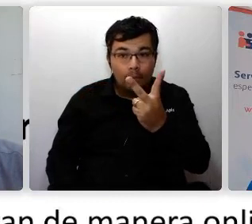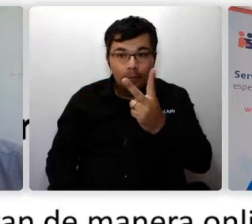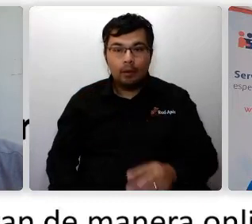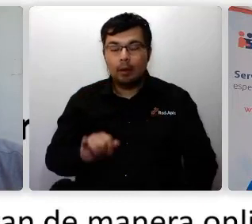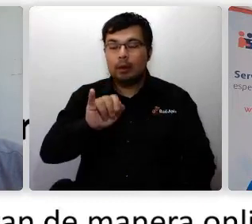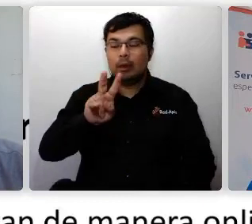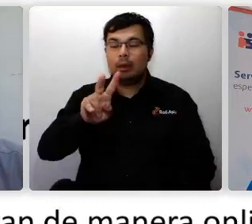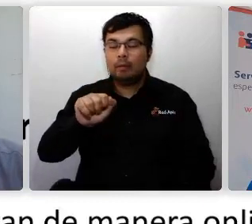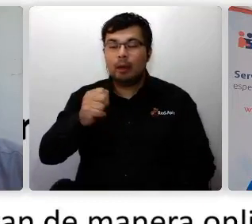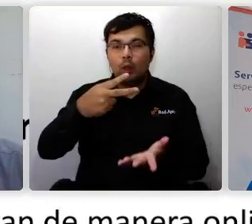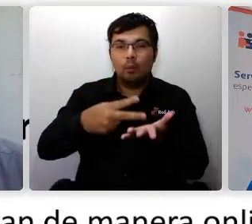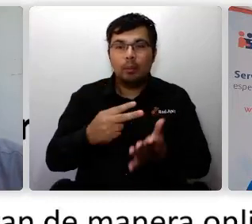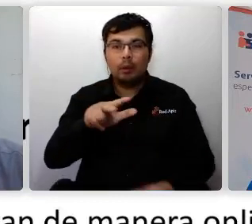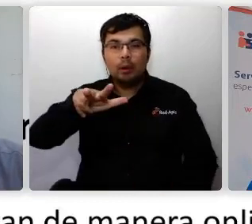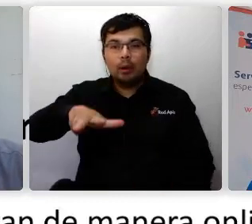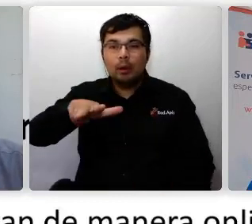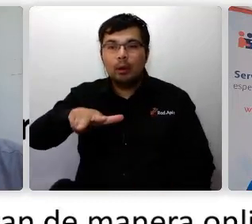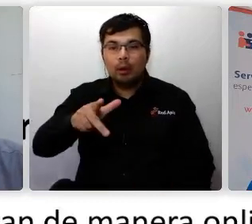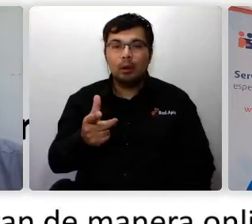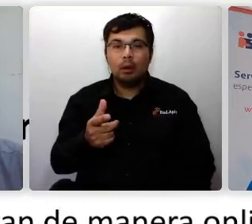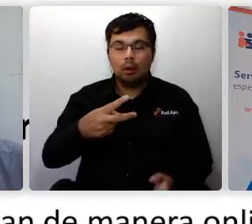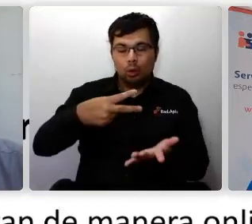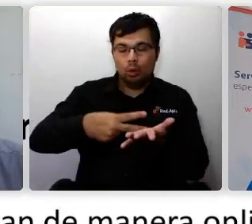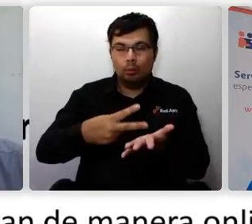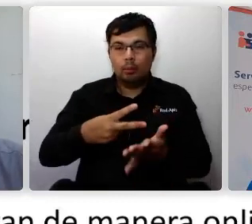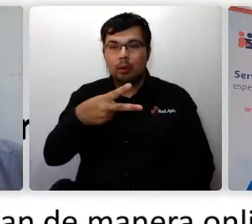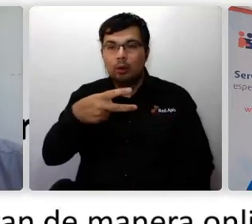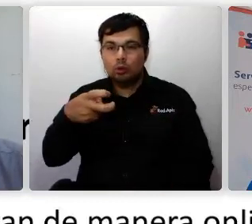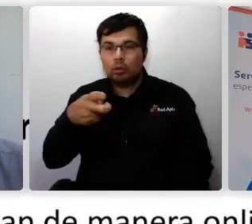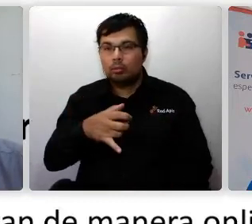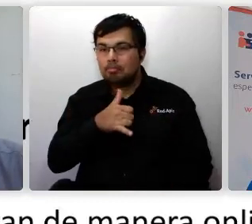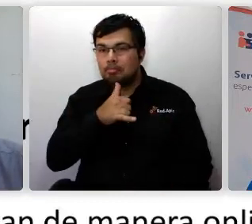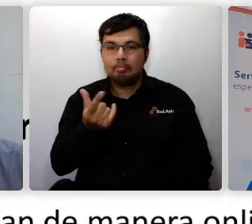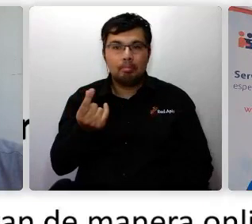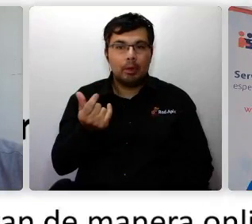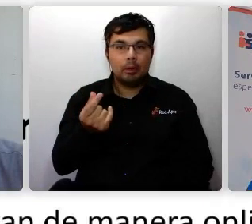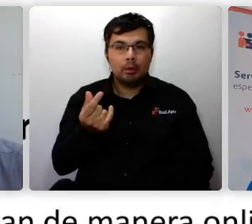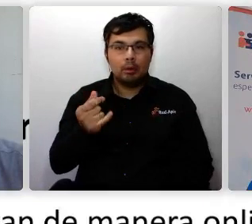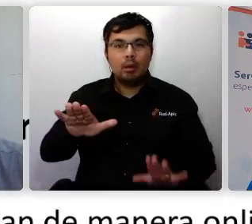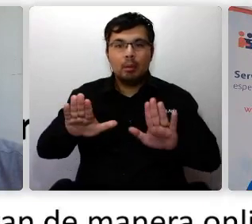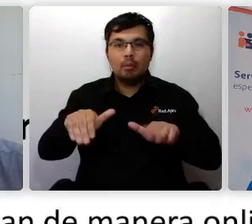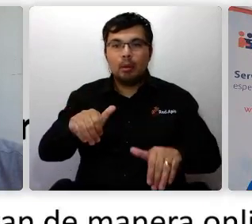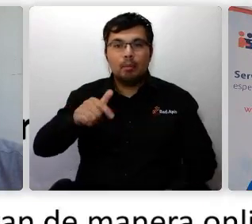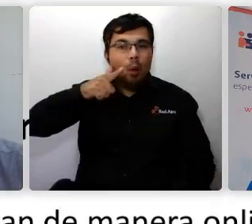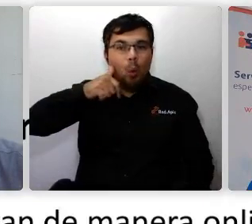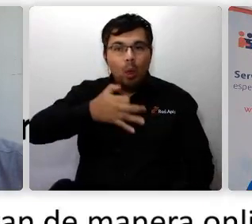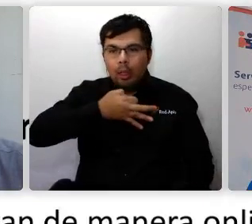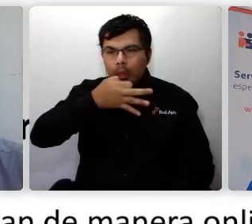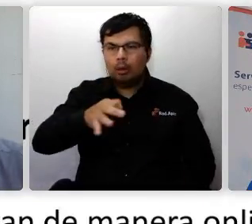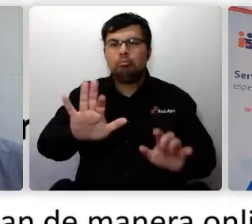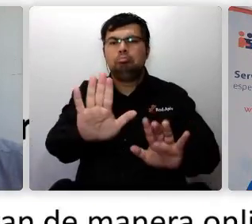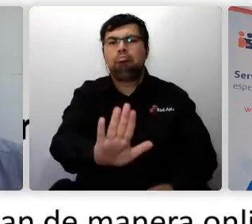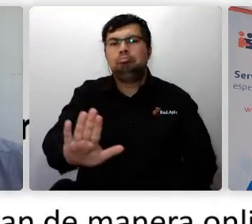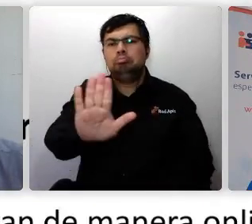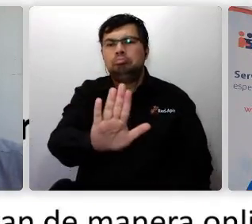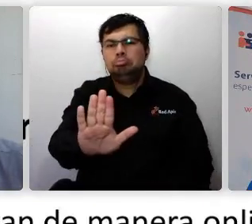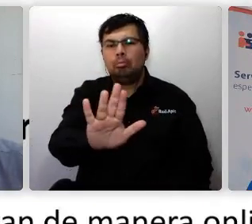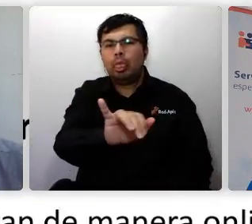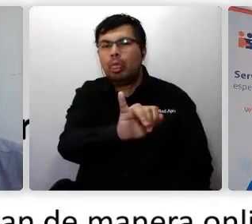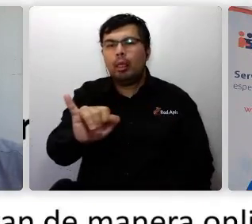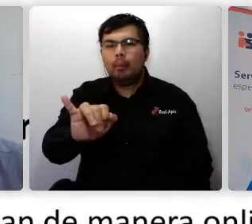diferencia de 2.600 tantos pesos. En consulta al Servicio de Impuesto Interno, la misma ejecutiva nos dijo que lo dejáramos así nomás porque de lo contrario había